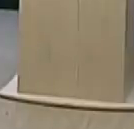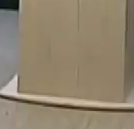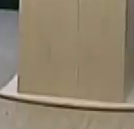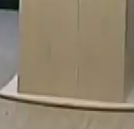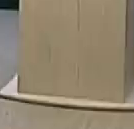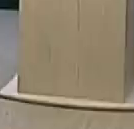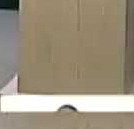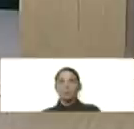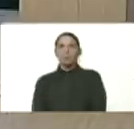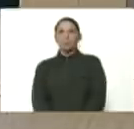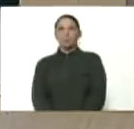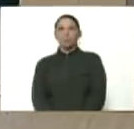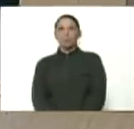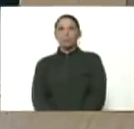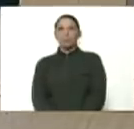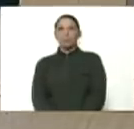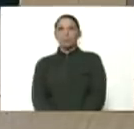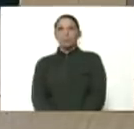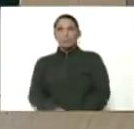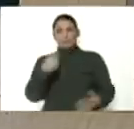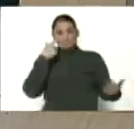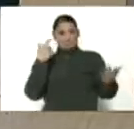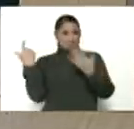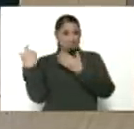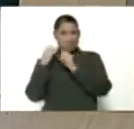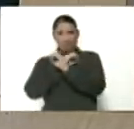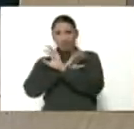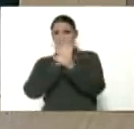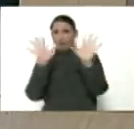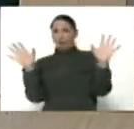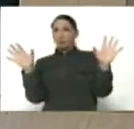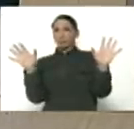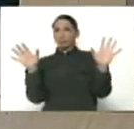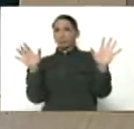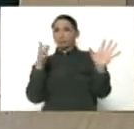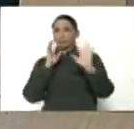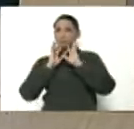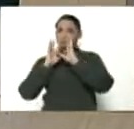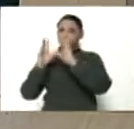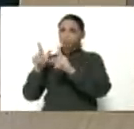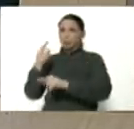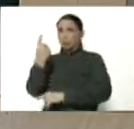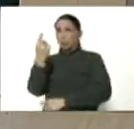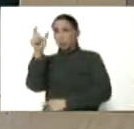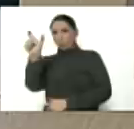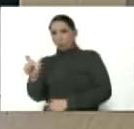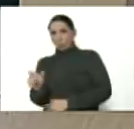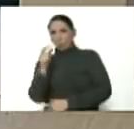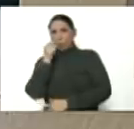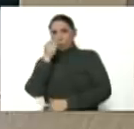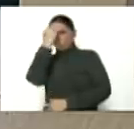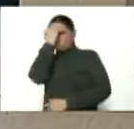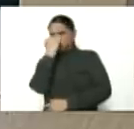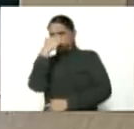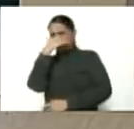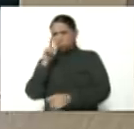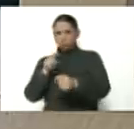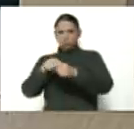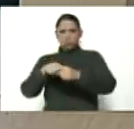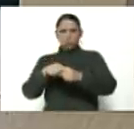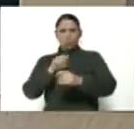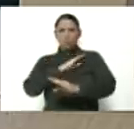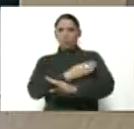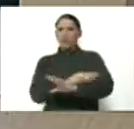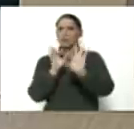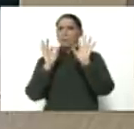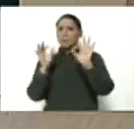Aquí está. Perfectamente claro el testimonio de uno de los mercenarios pertenecientes a las Fuerzas Especiales